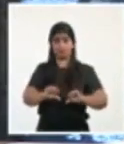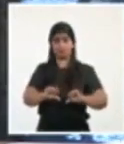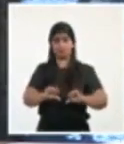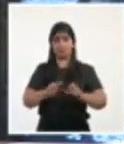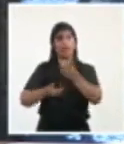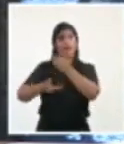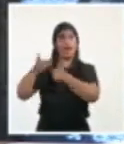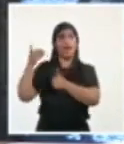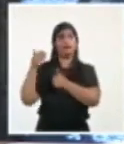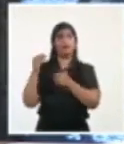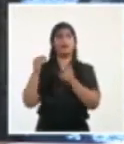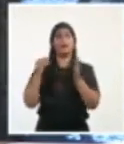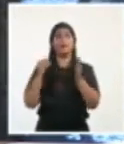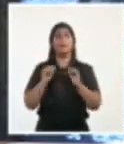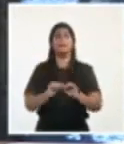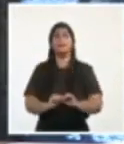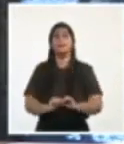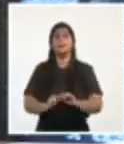a